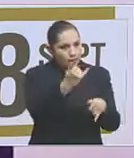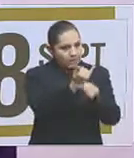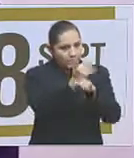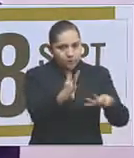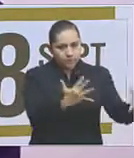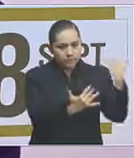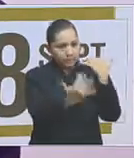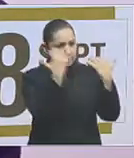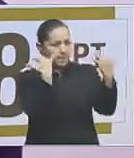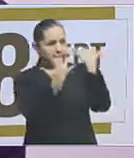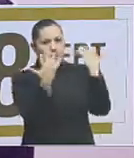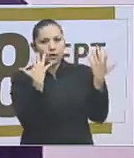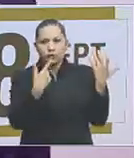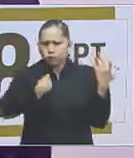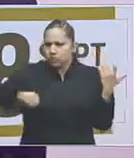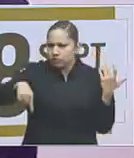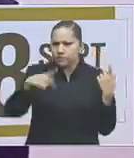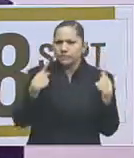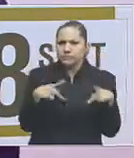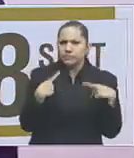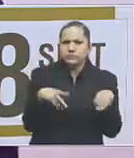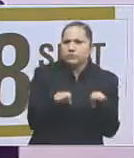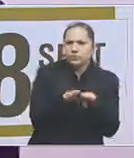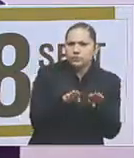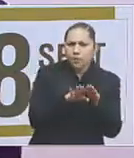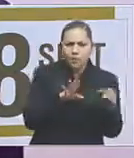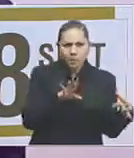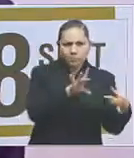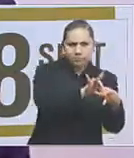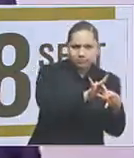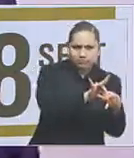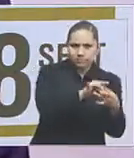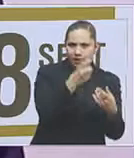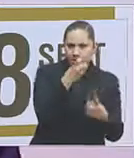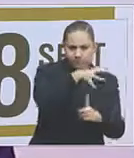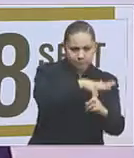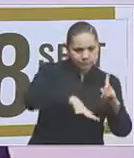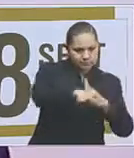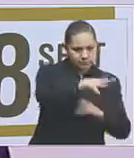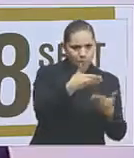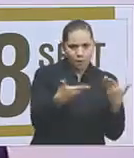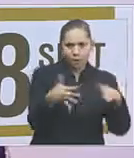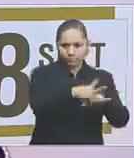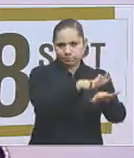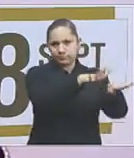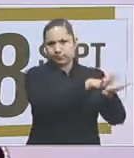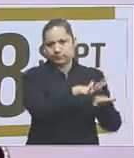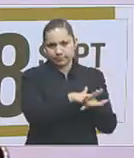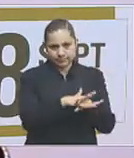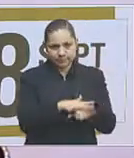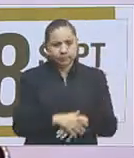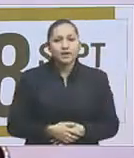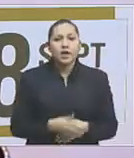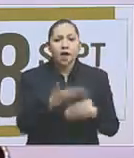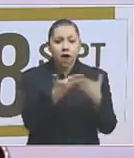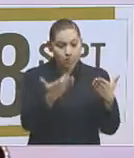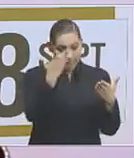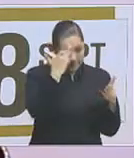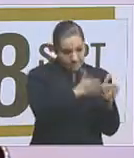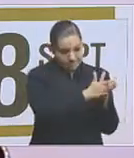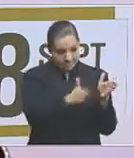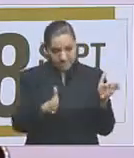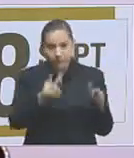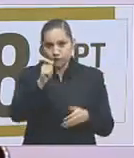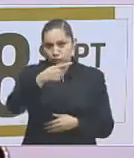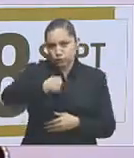información cuáles son entonces los efectos de esta era de aceleración digital estamos en esta fase de realismo en relación a